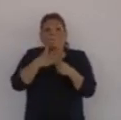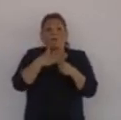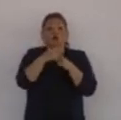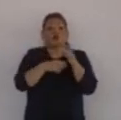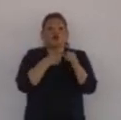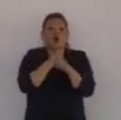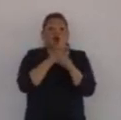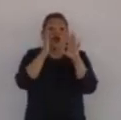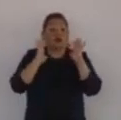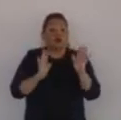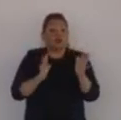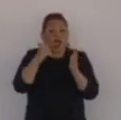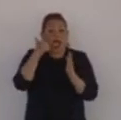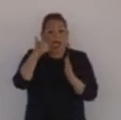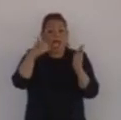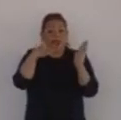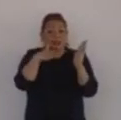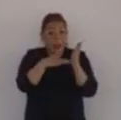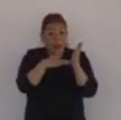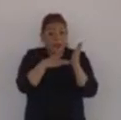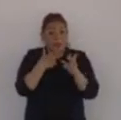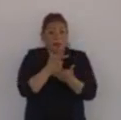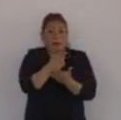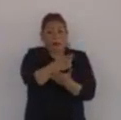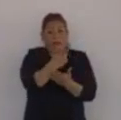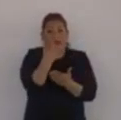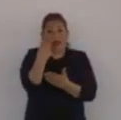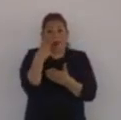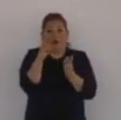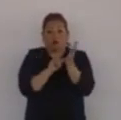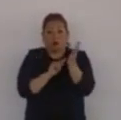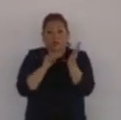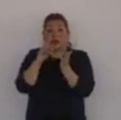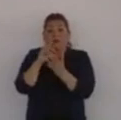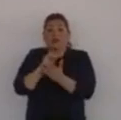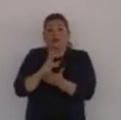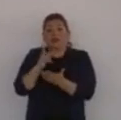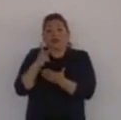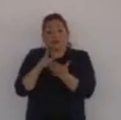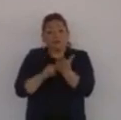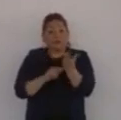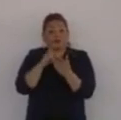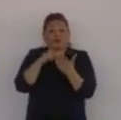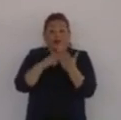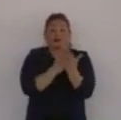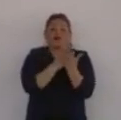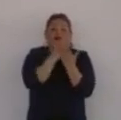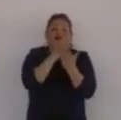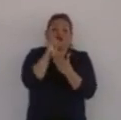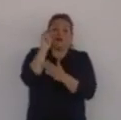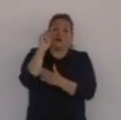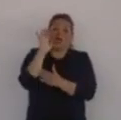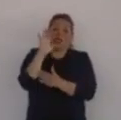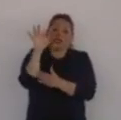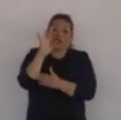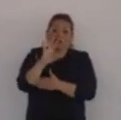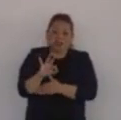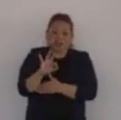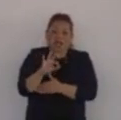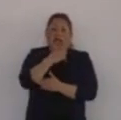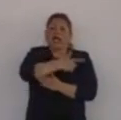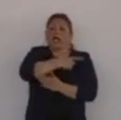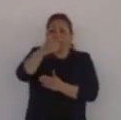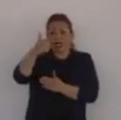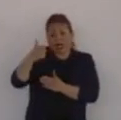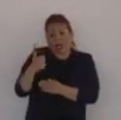recibir 6.000 pesos bimestrales porque será el aumento del 25%. Y cada uno de ustedes